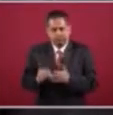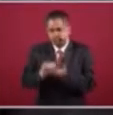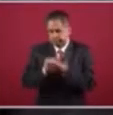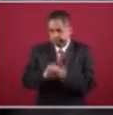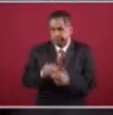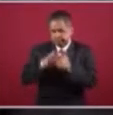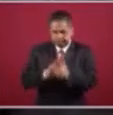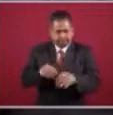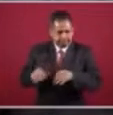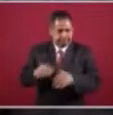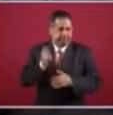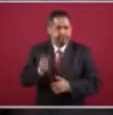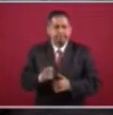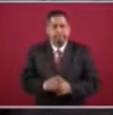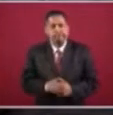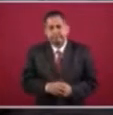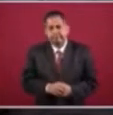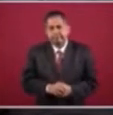trabajando. Es